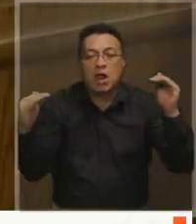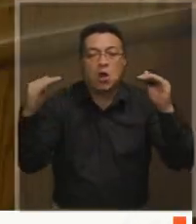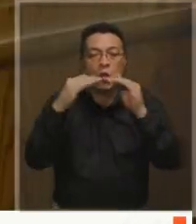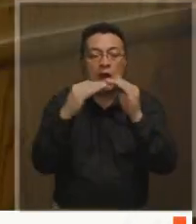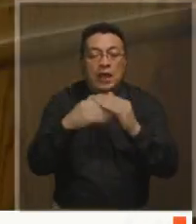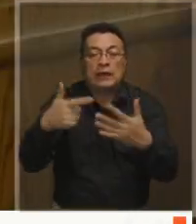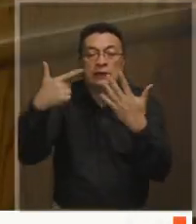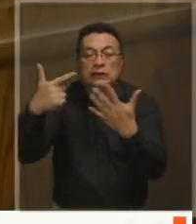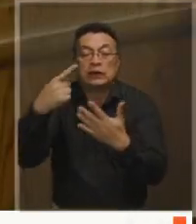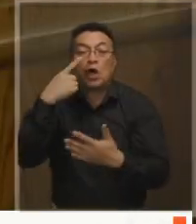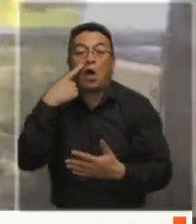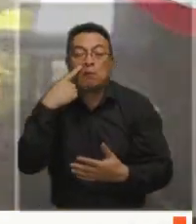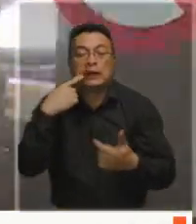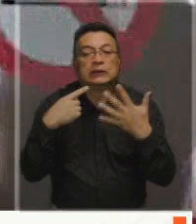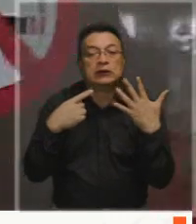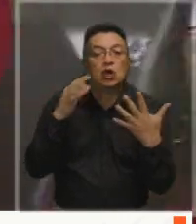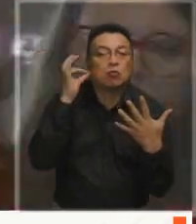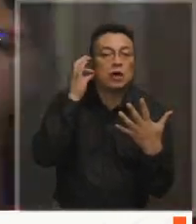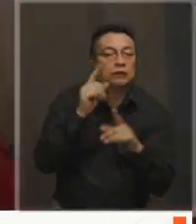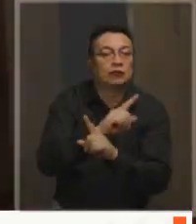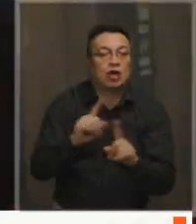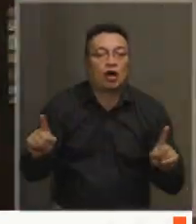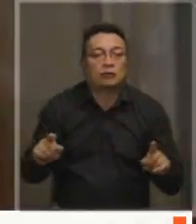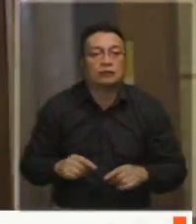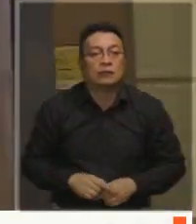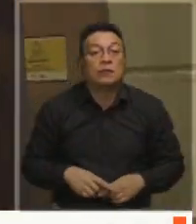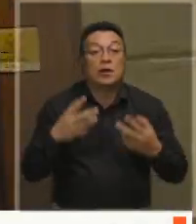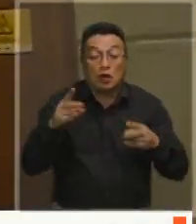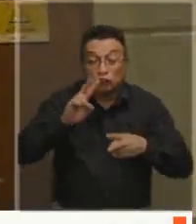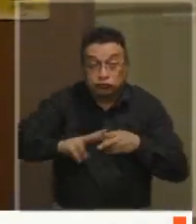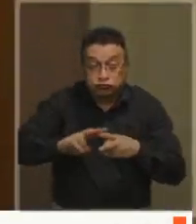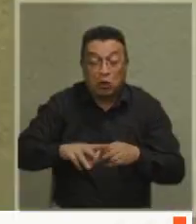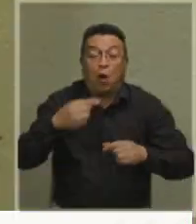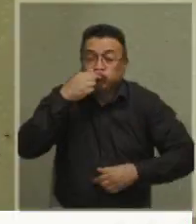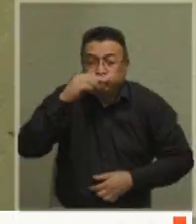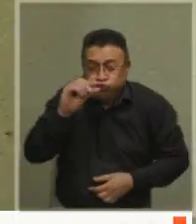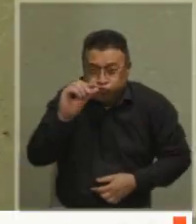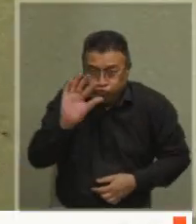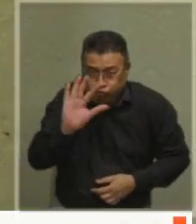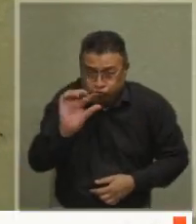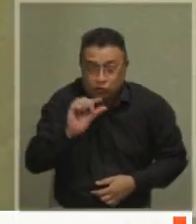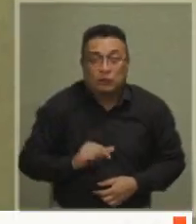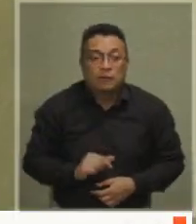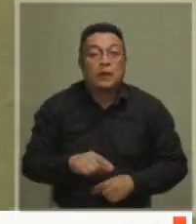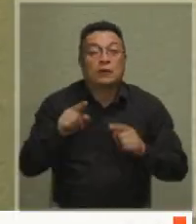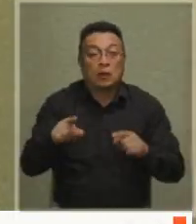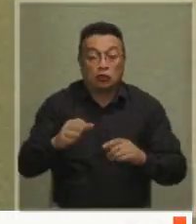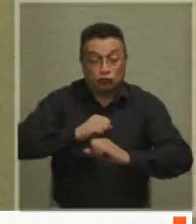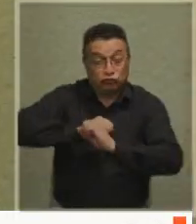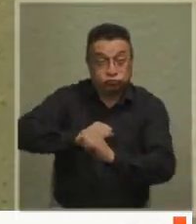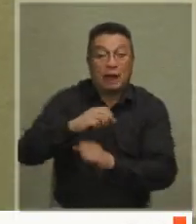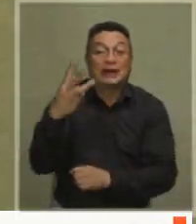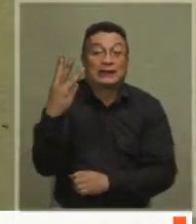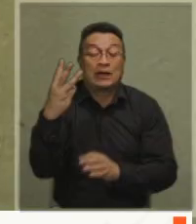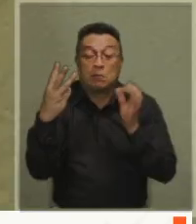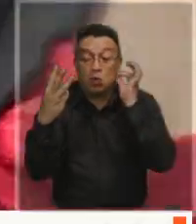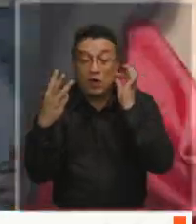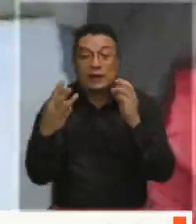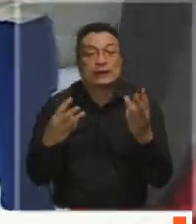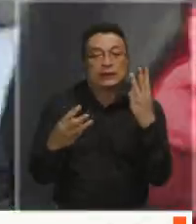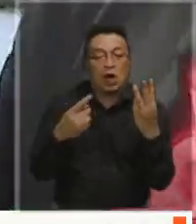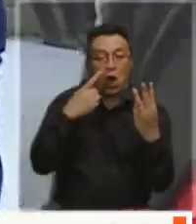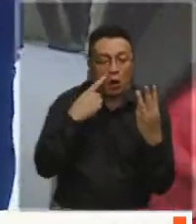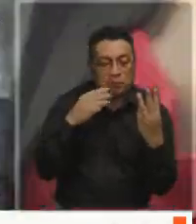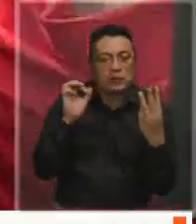siete hombres y cinco mujeres diputados resolvieron una fórmula la oposición había presentado tres mujeres y tres hombres